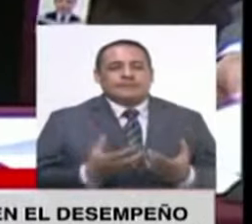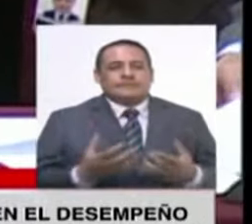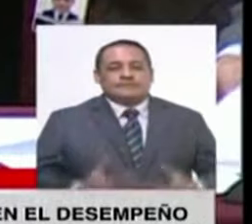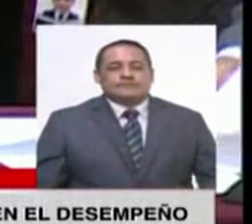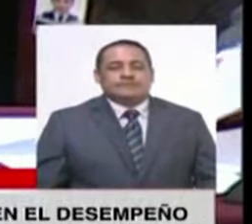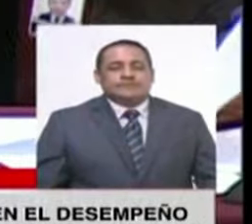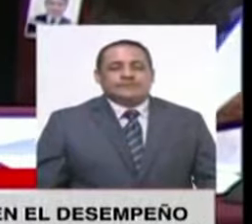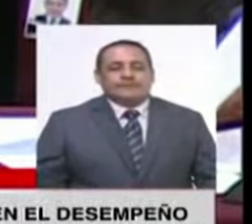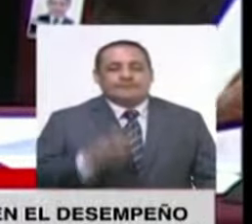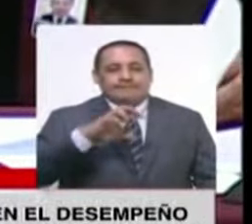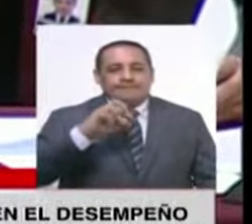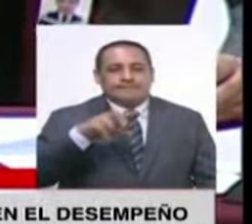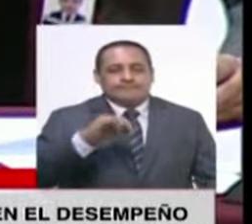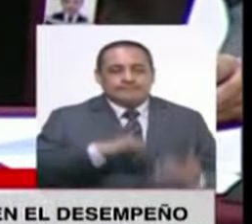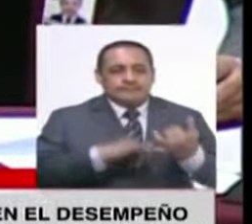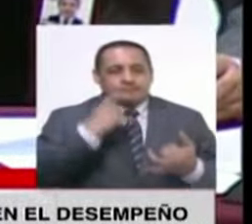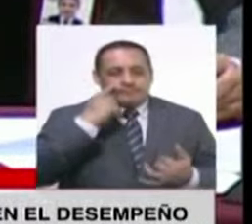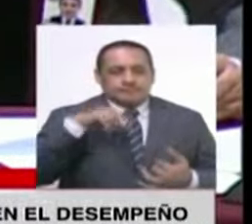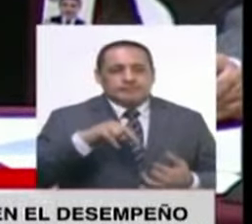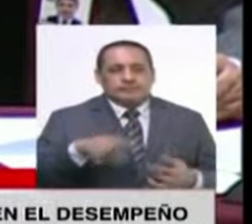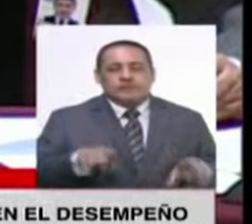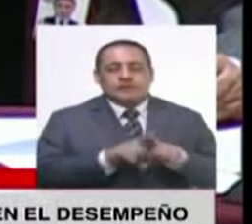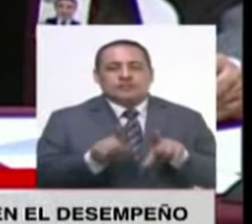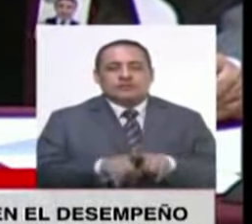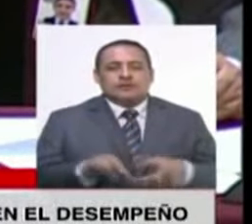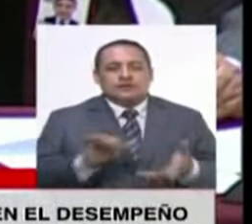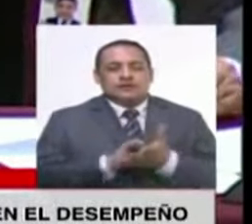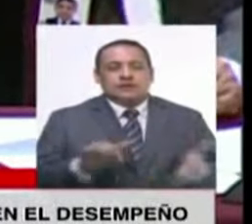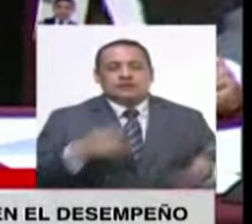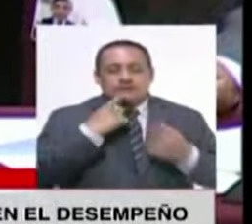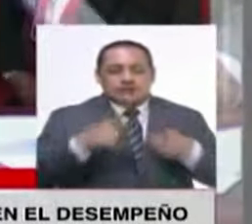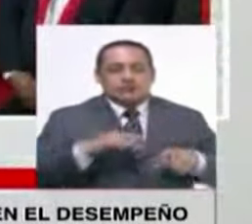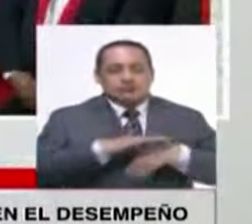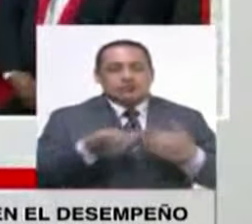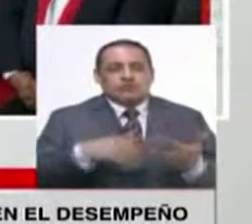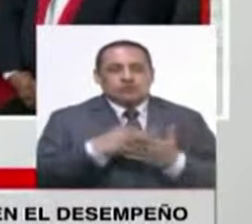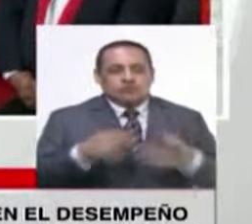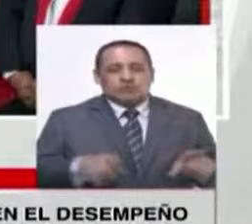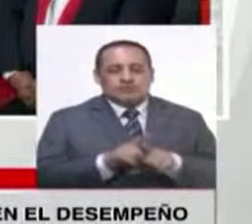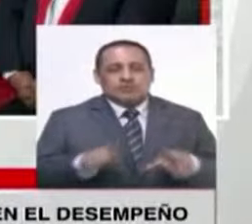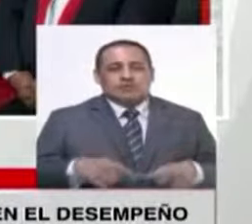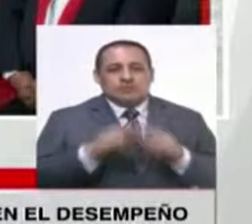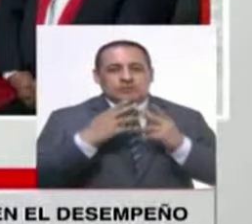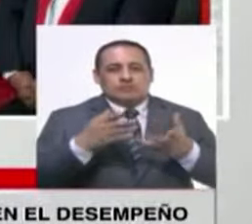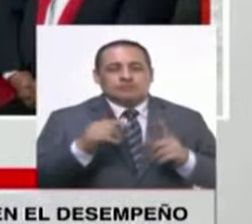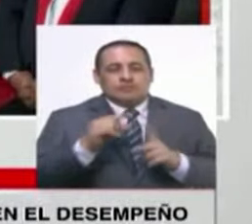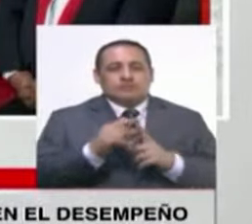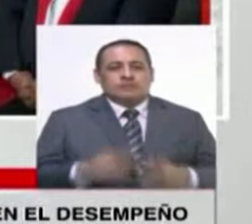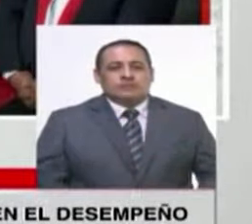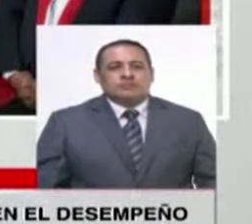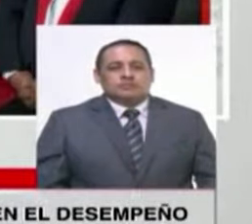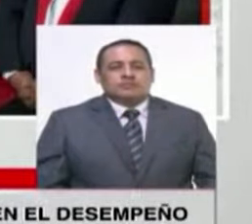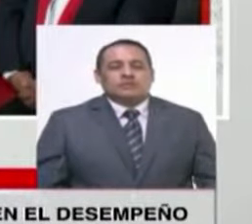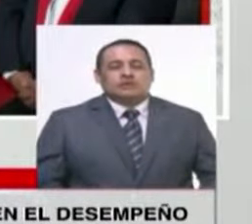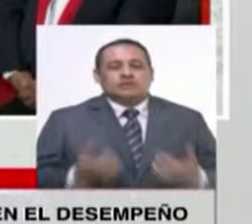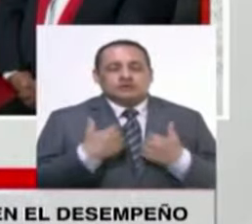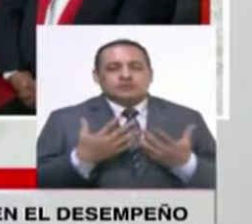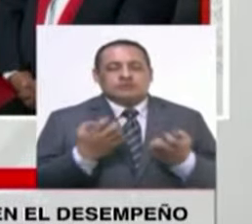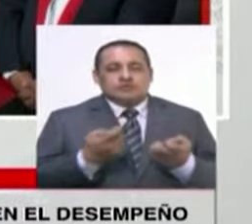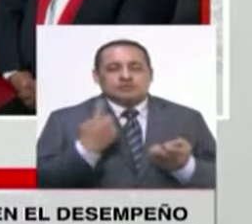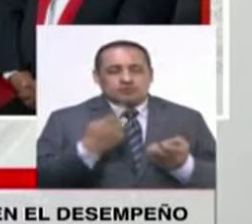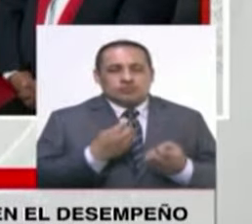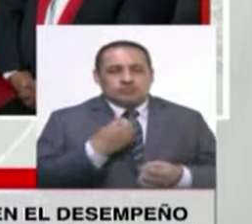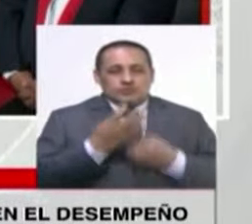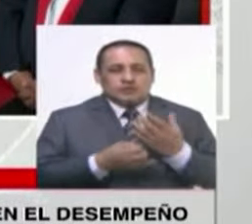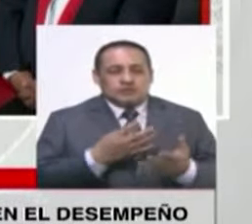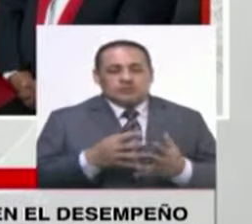congresista Pasión Dávila. Tiene usted toda... Sí, le voy a ceder el uso de la palabra. Quiero hacer un